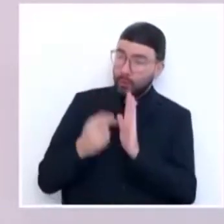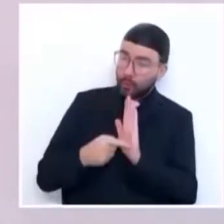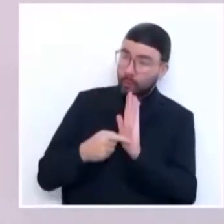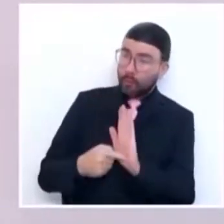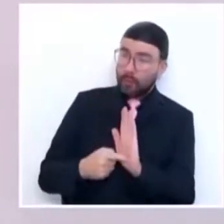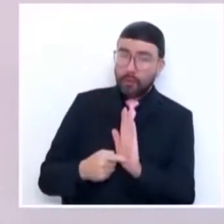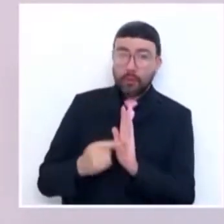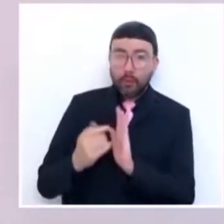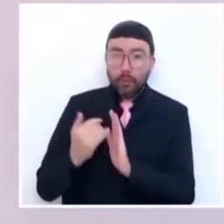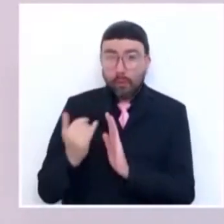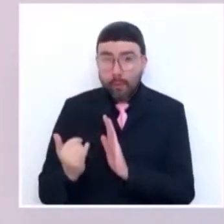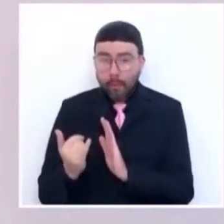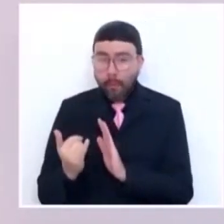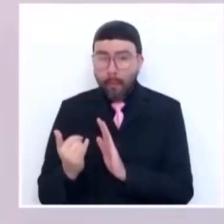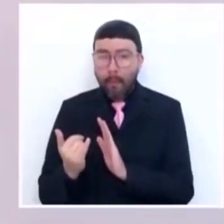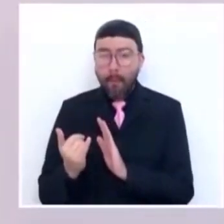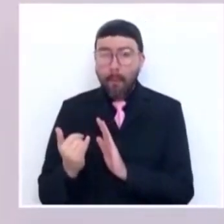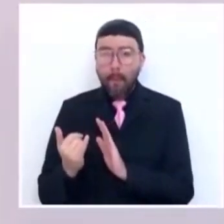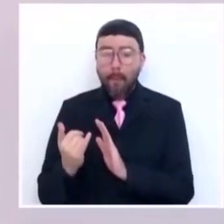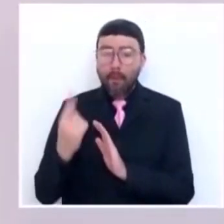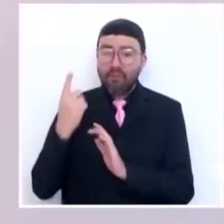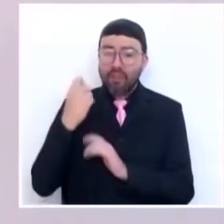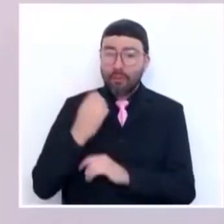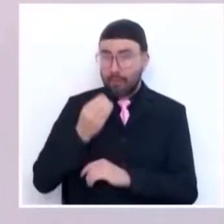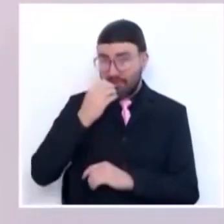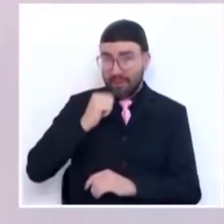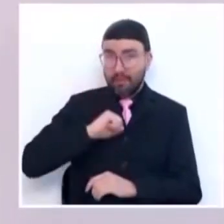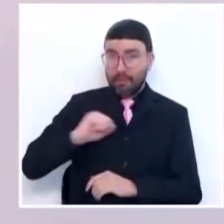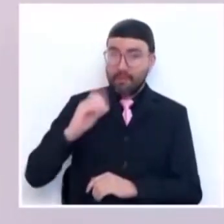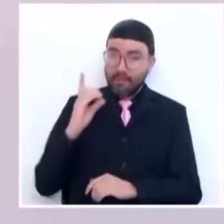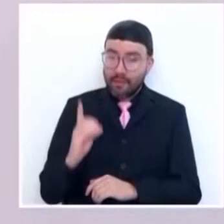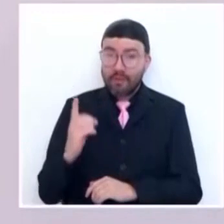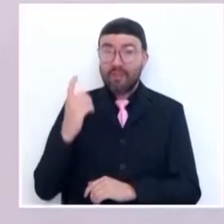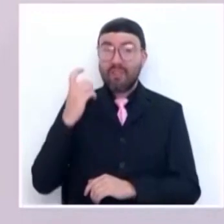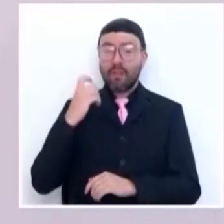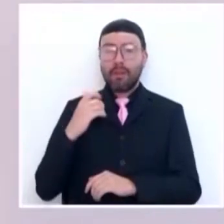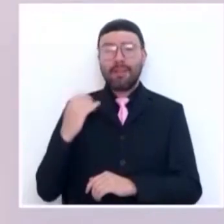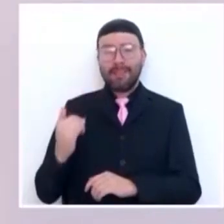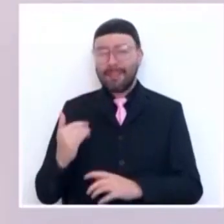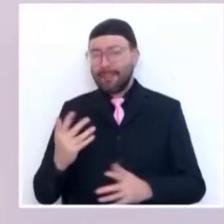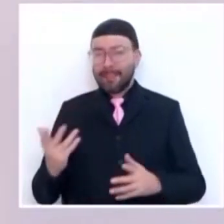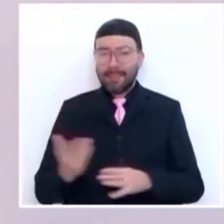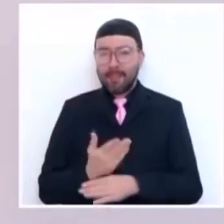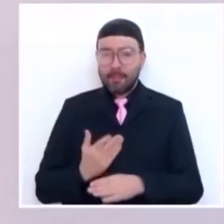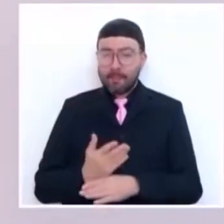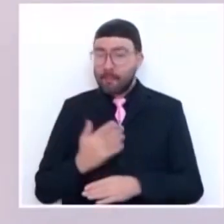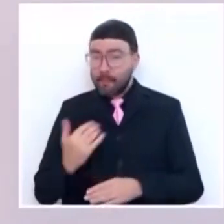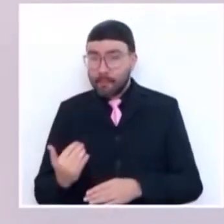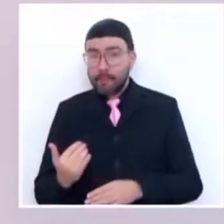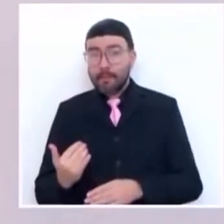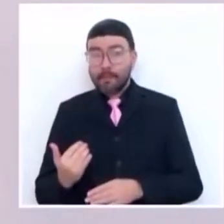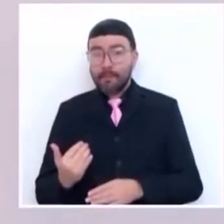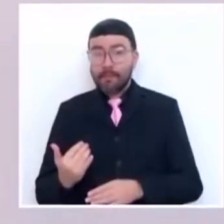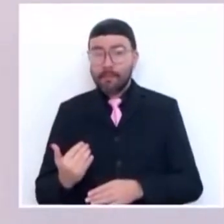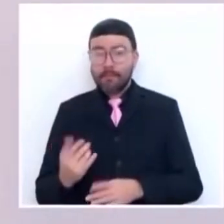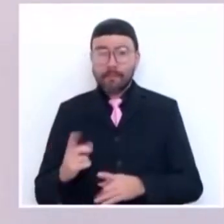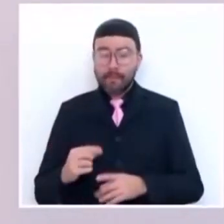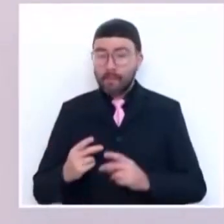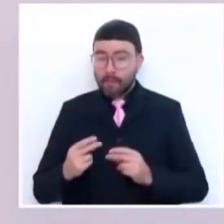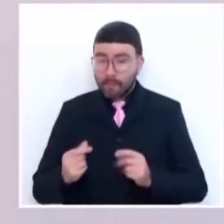que la deficiencia de esta vitamina pues tiene implicaciones en la adquisición de la infección y también en la